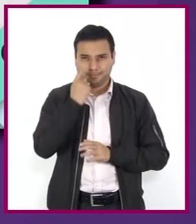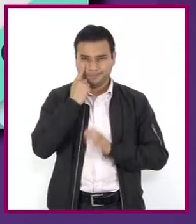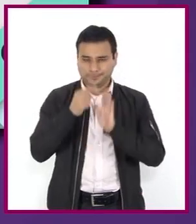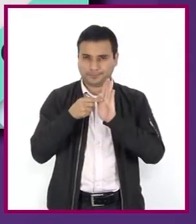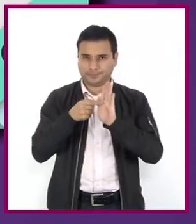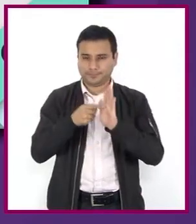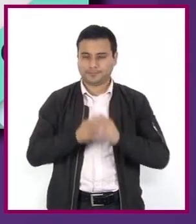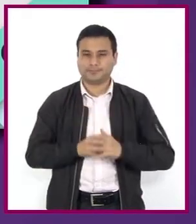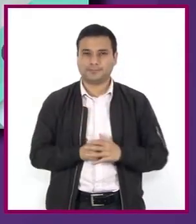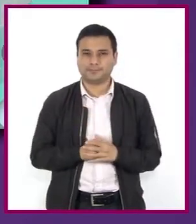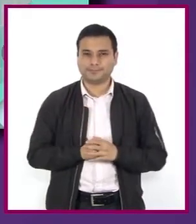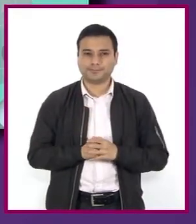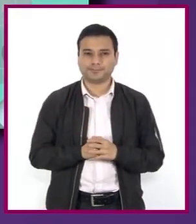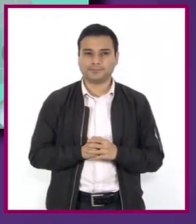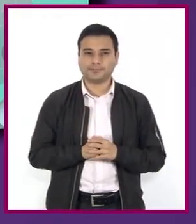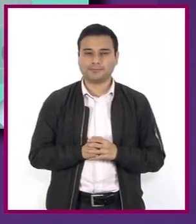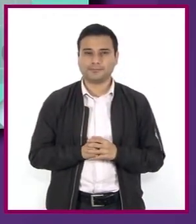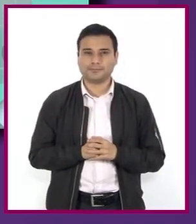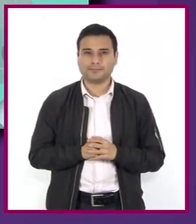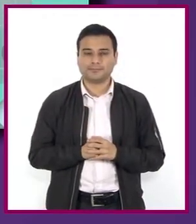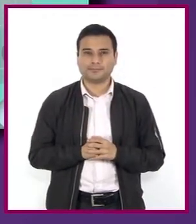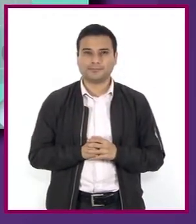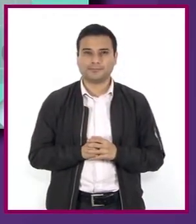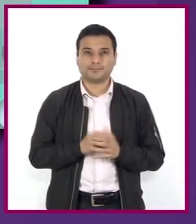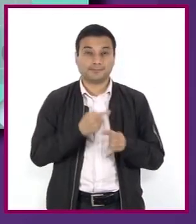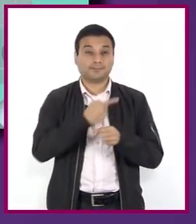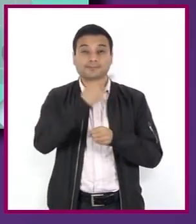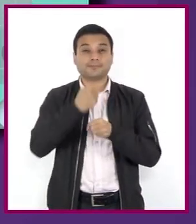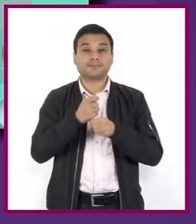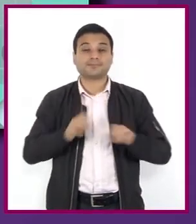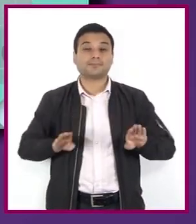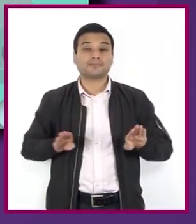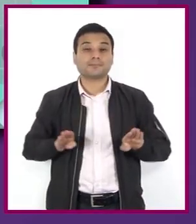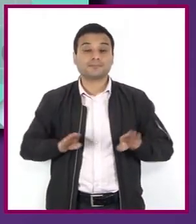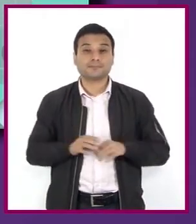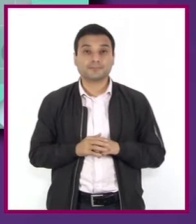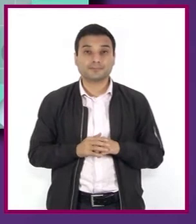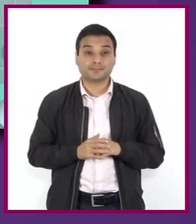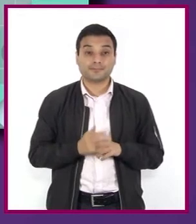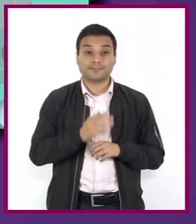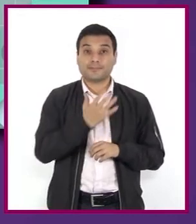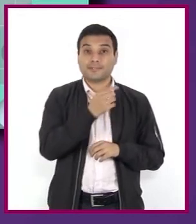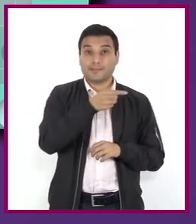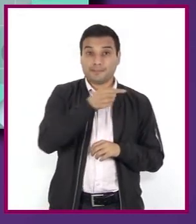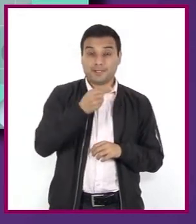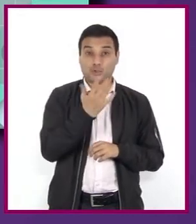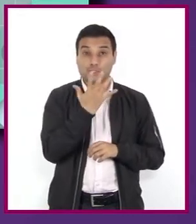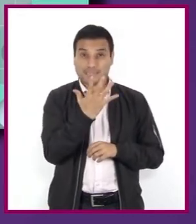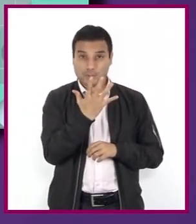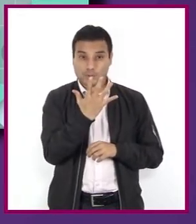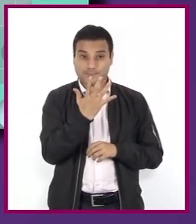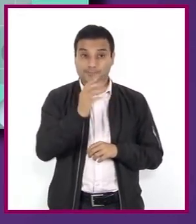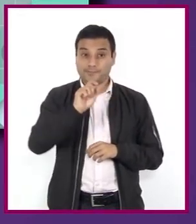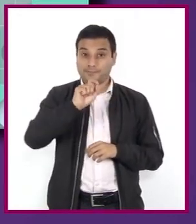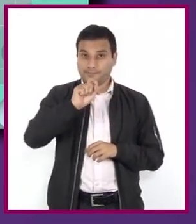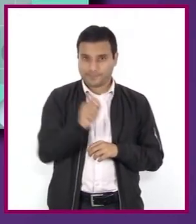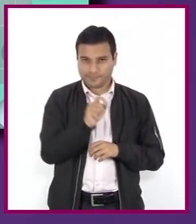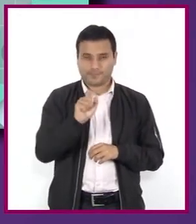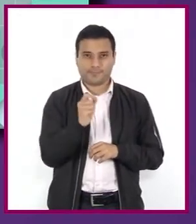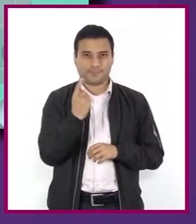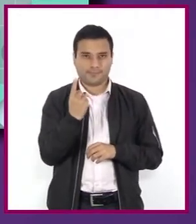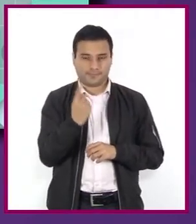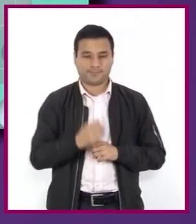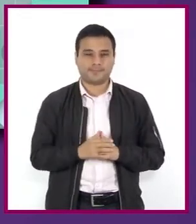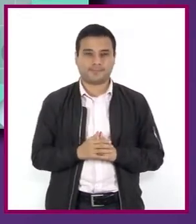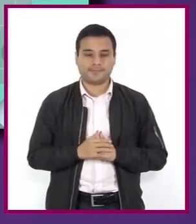manera. La primera pareja de coordenadas que obtuvimos fue 5 negativo en las abscisas y 21